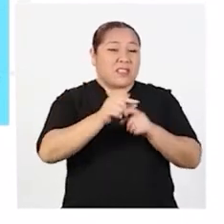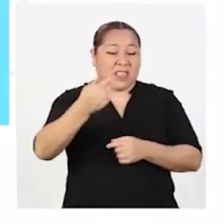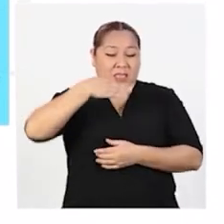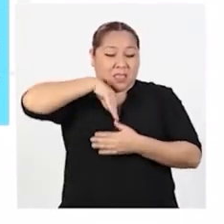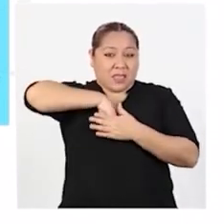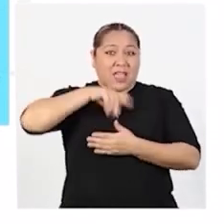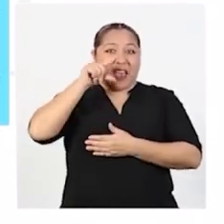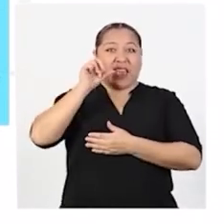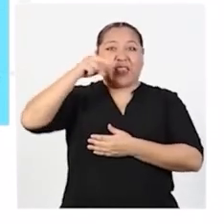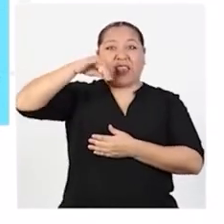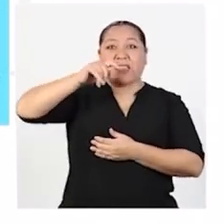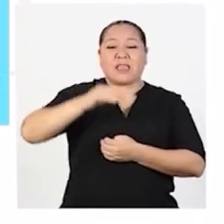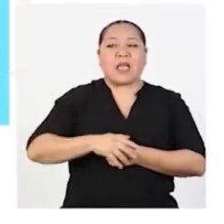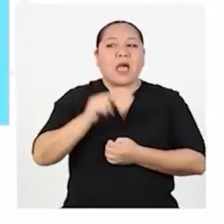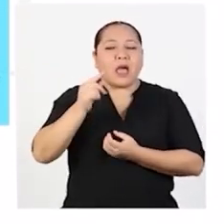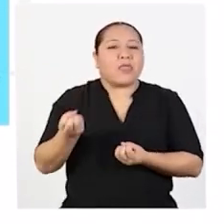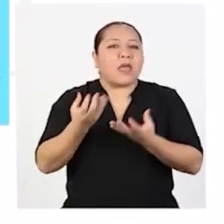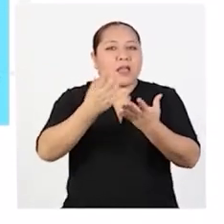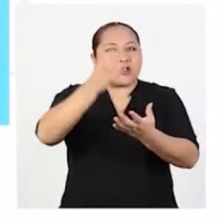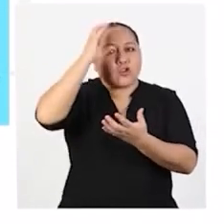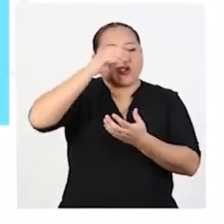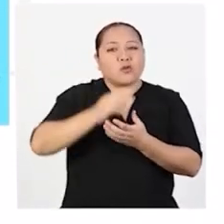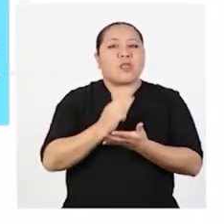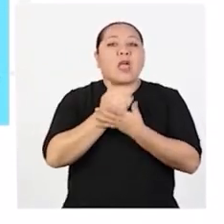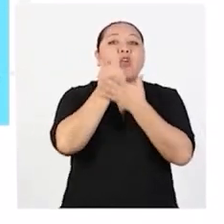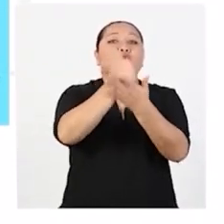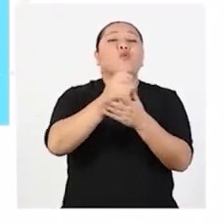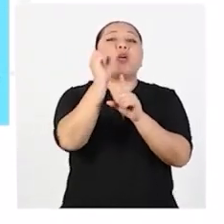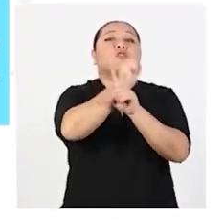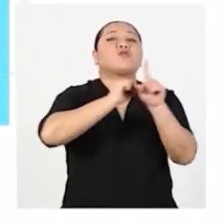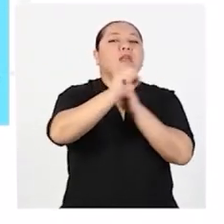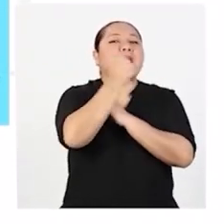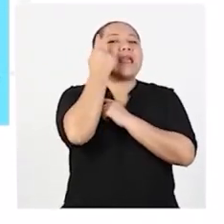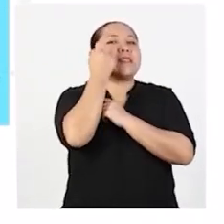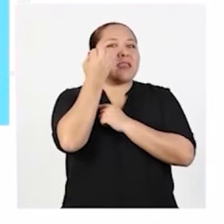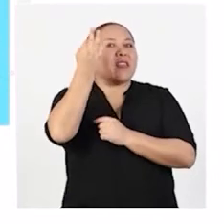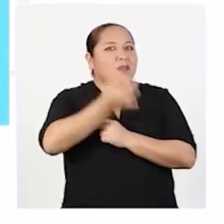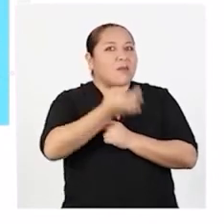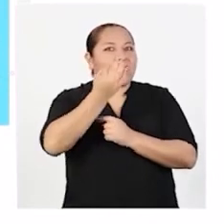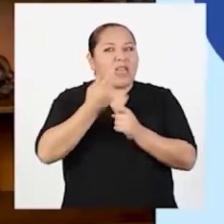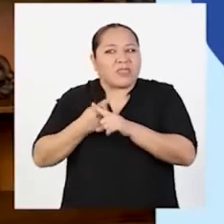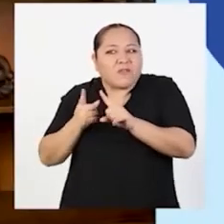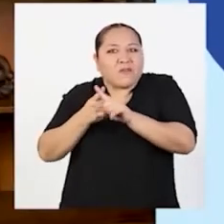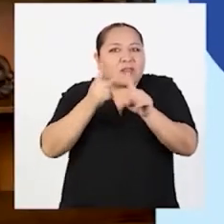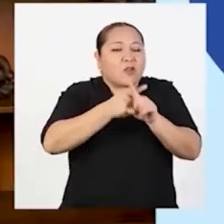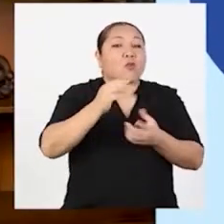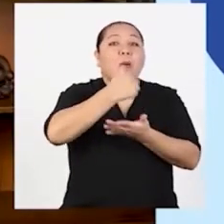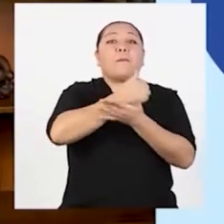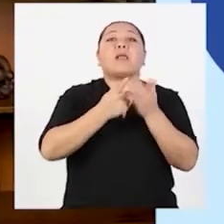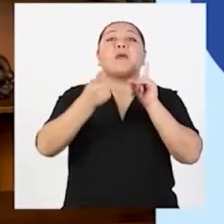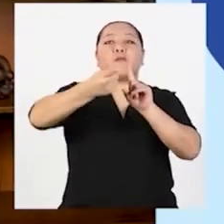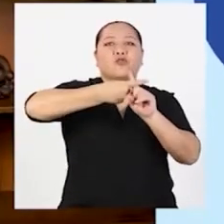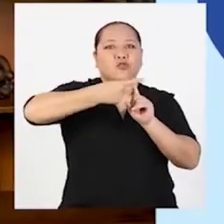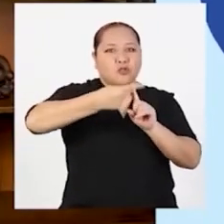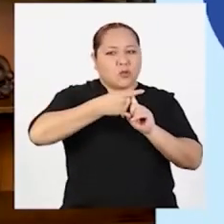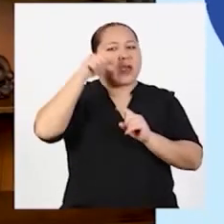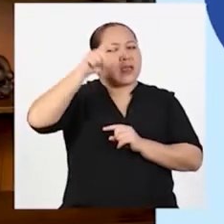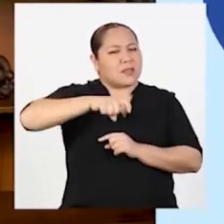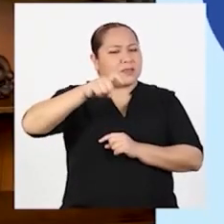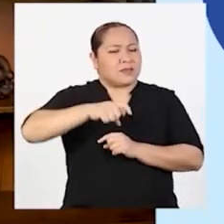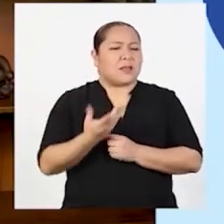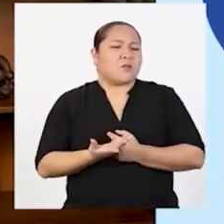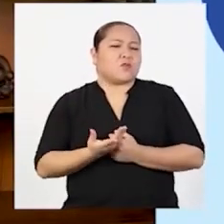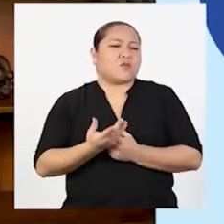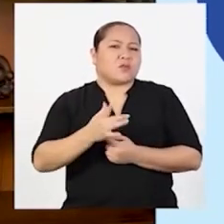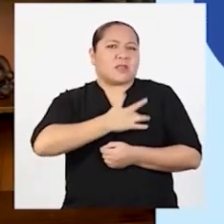conclusión principal? Que en la diversidad radica la riqueza humana. Cada hallazgo científico sobre la